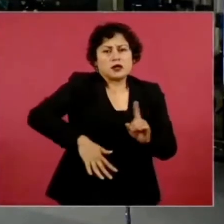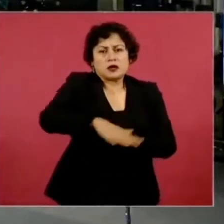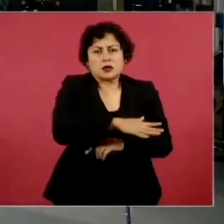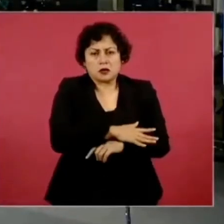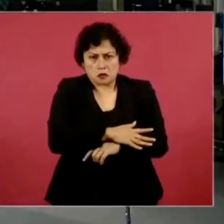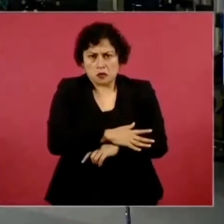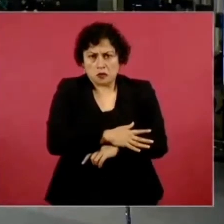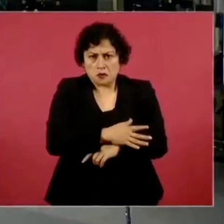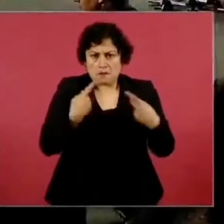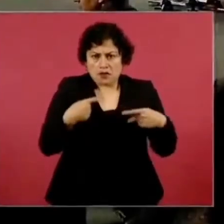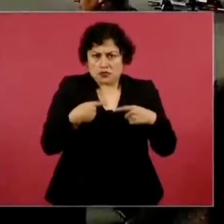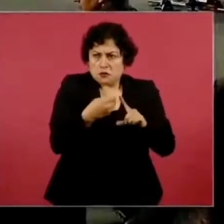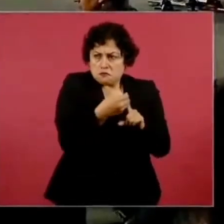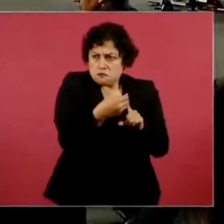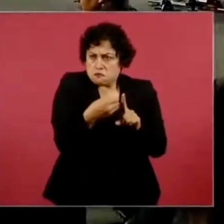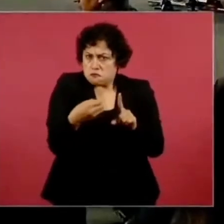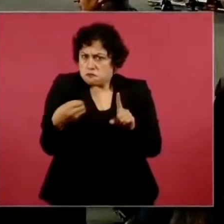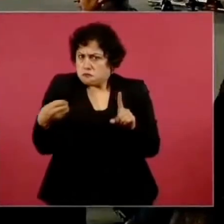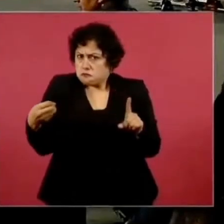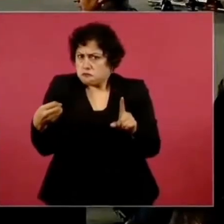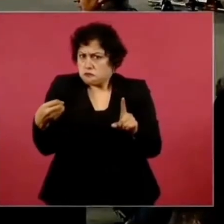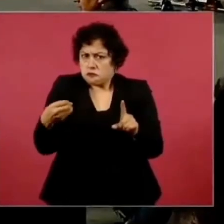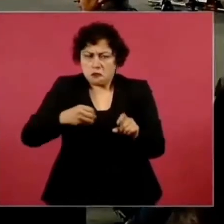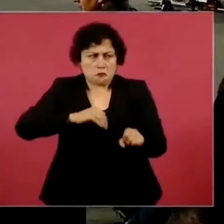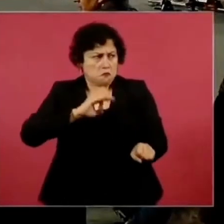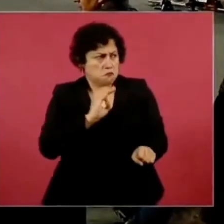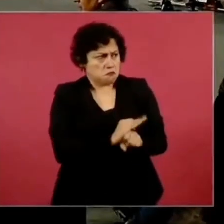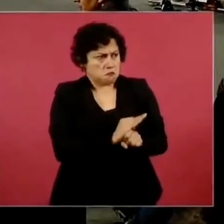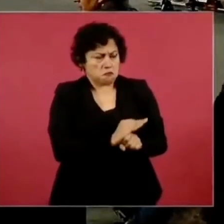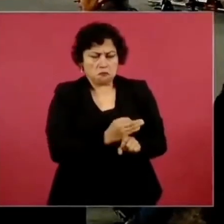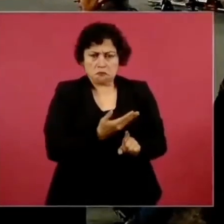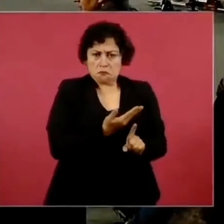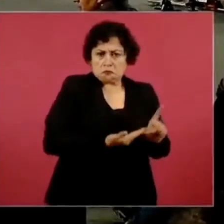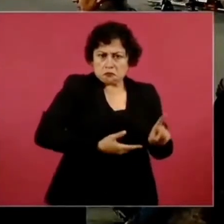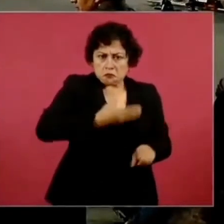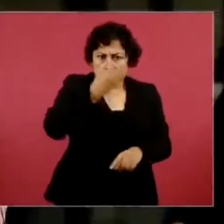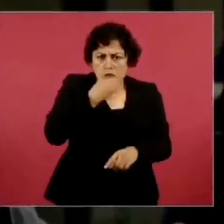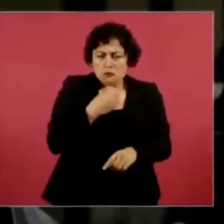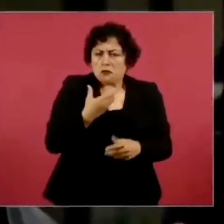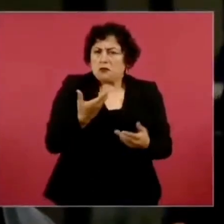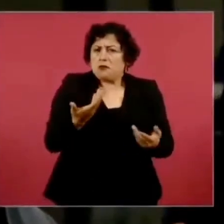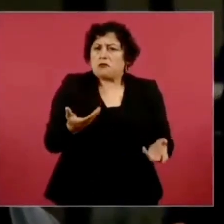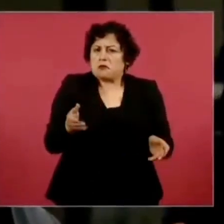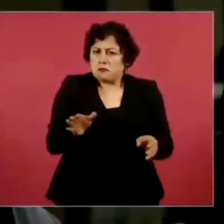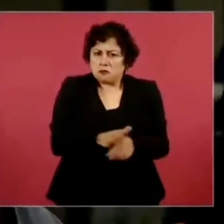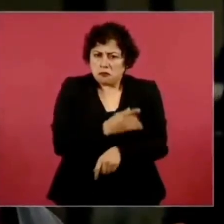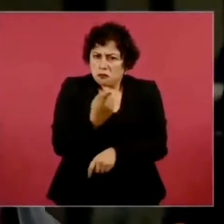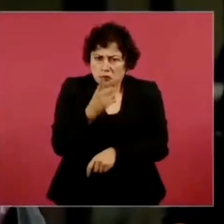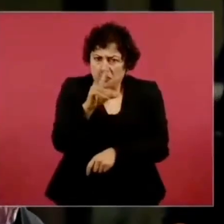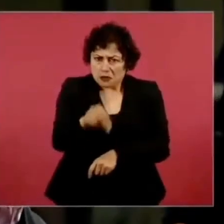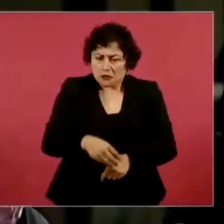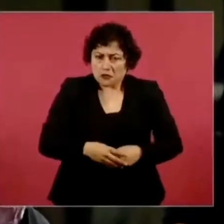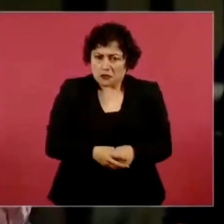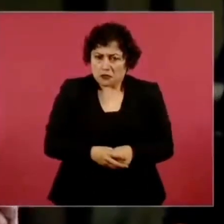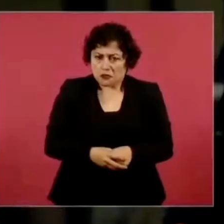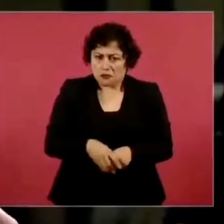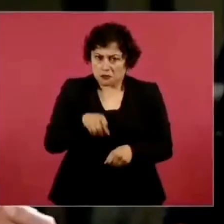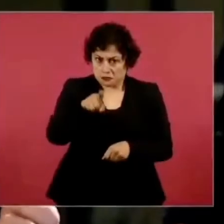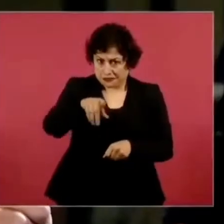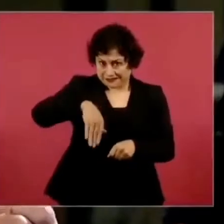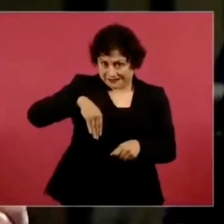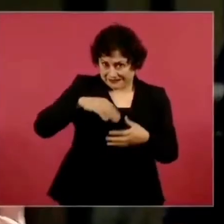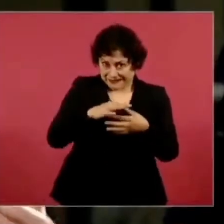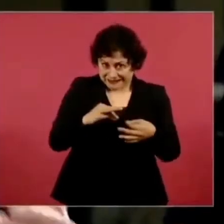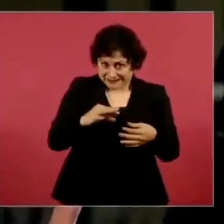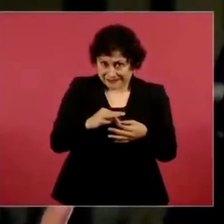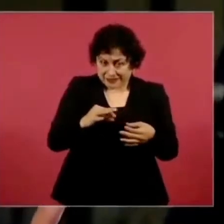40 su gran movimiento, el gran aliento que había dado el general, como lo acaba usted de describir, y lo sabemos cómo, por